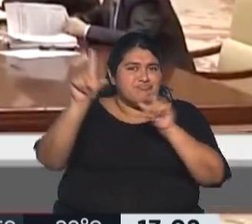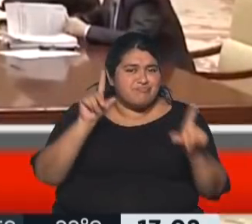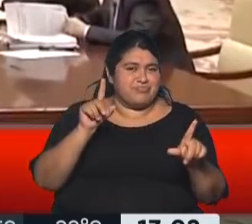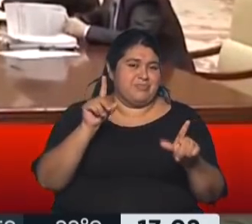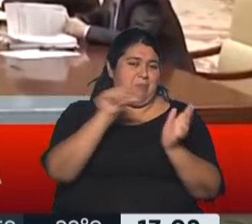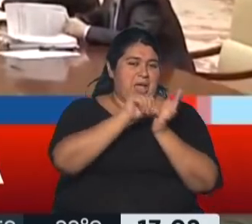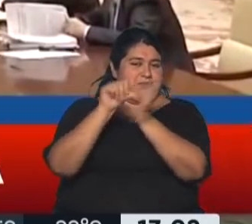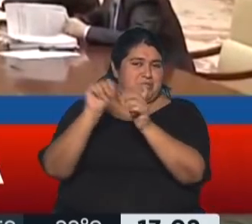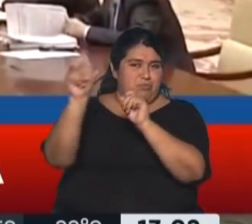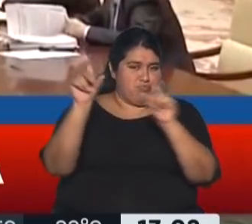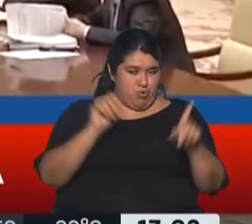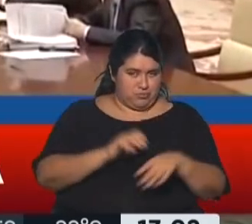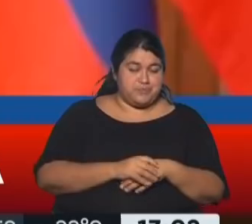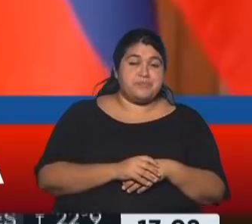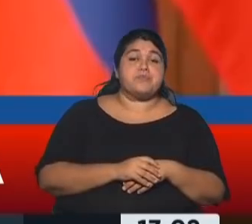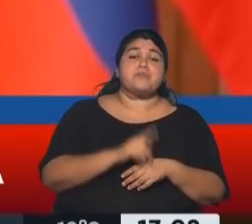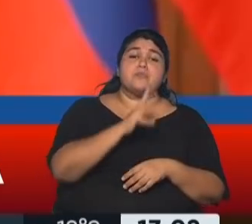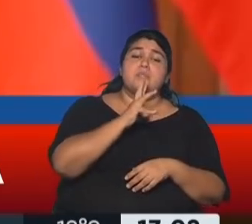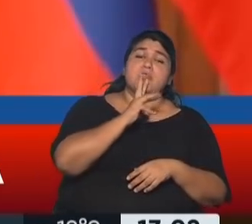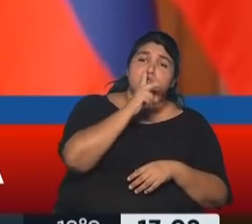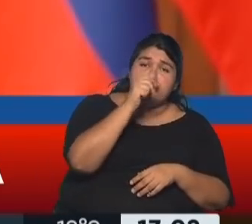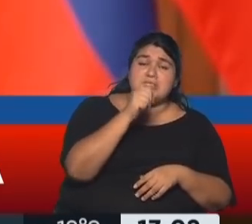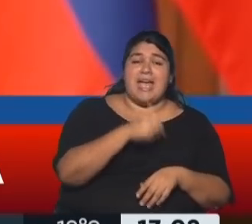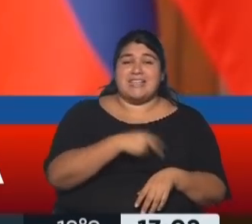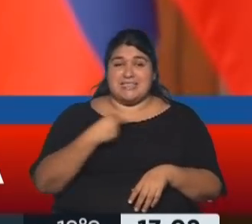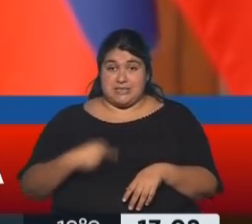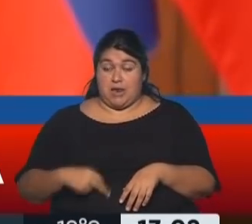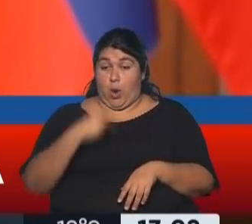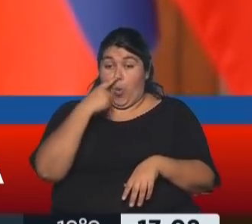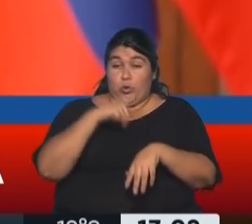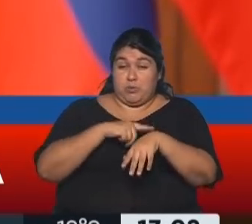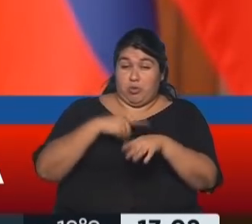los países. Bueno, estamos hablando de Rusia y China, estos